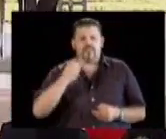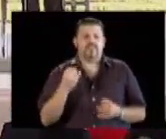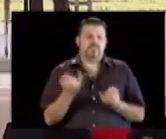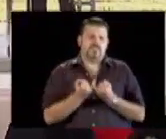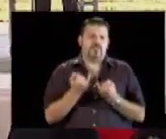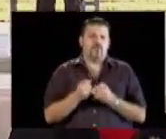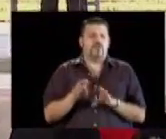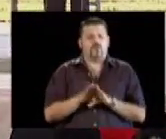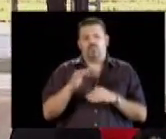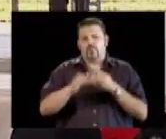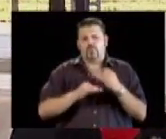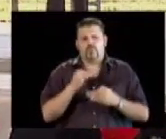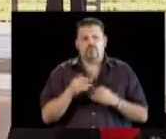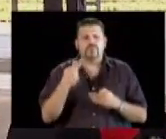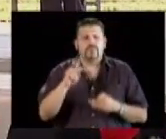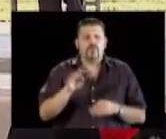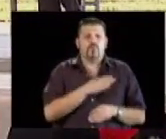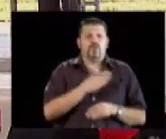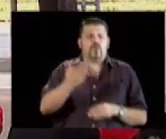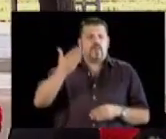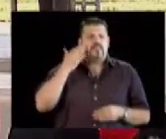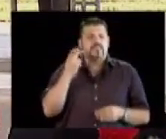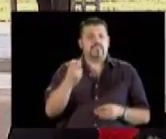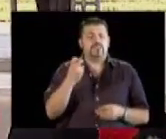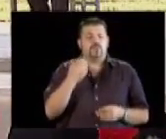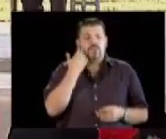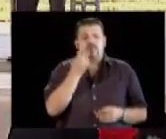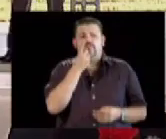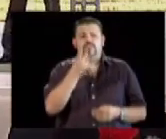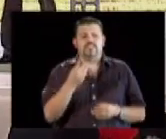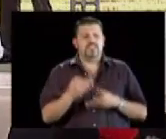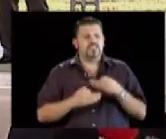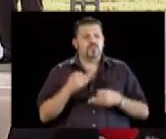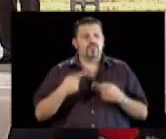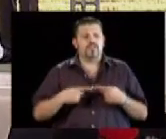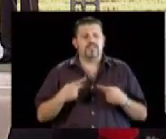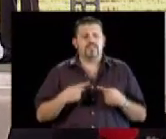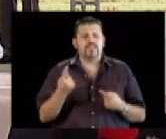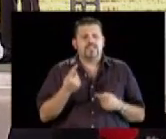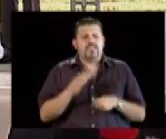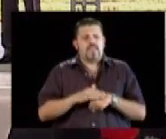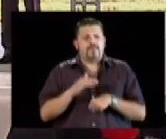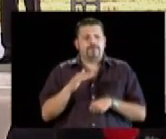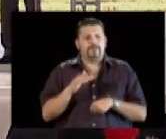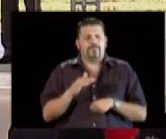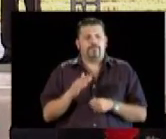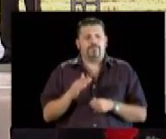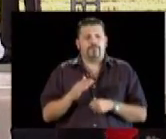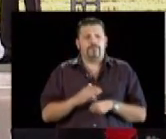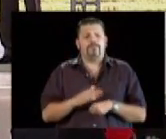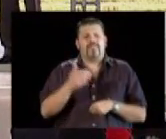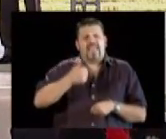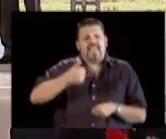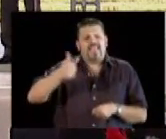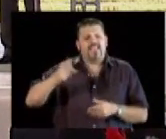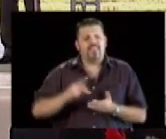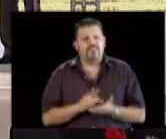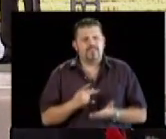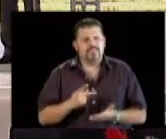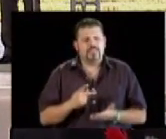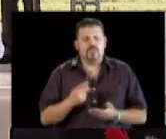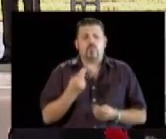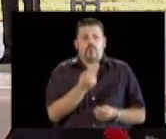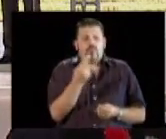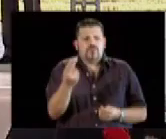todos. Pero bueno, antes de eso, nomás decirles esto a toda la gente. Aquí hay una manera aparte de ganar. Cada vez que